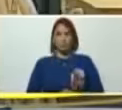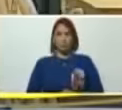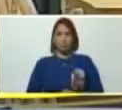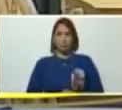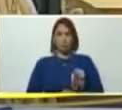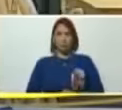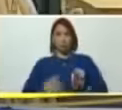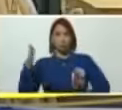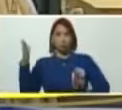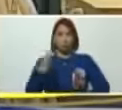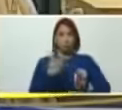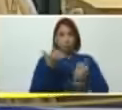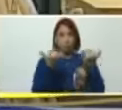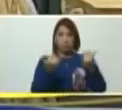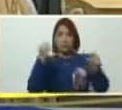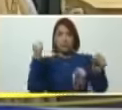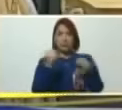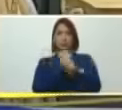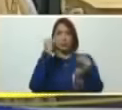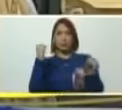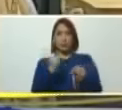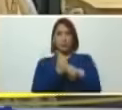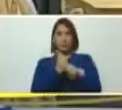venido trabajando,